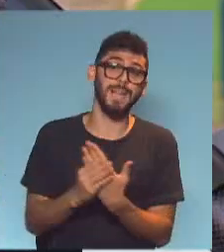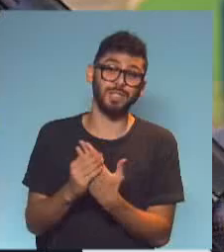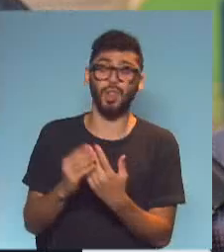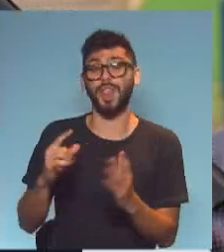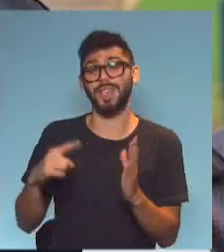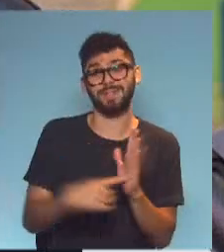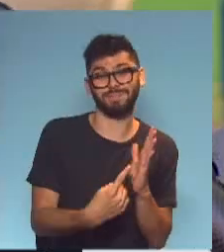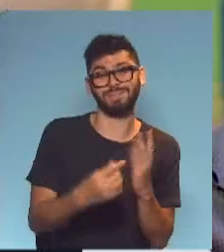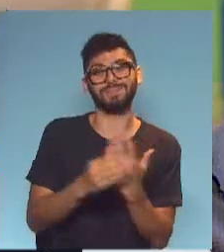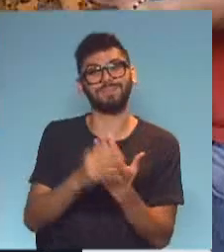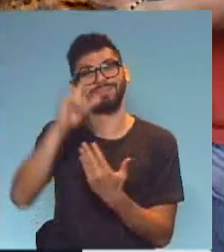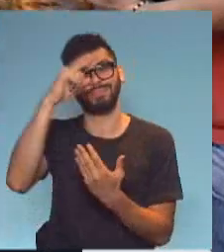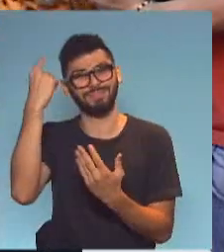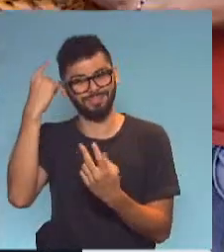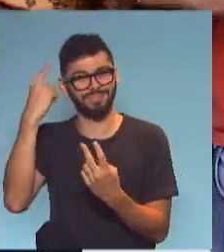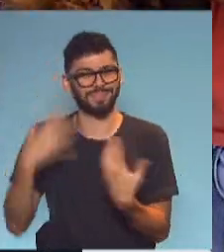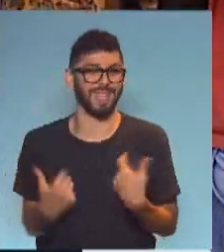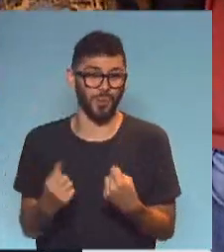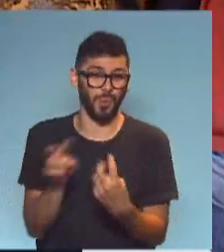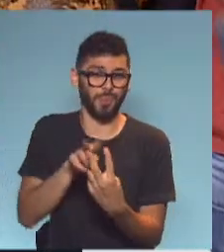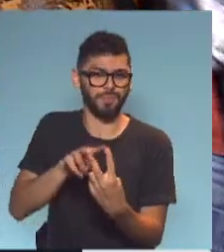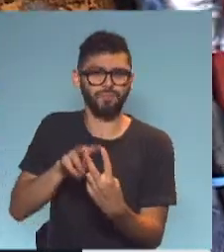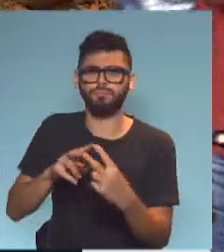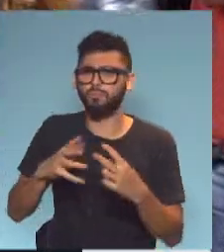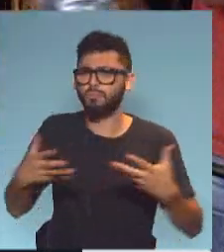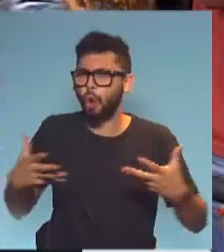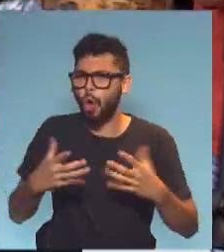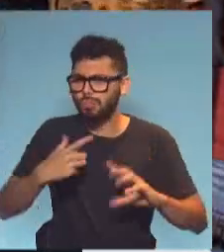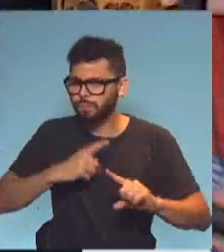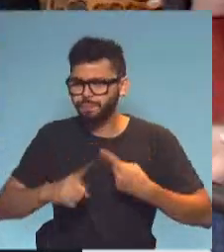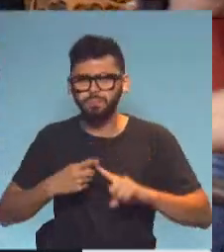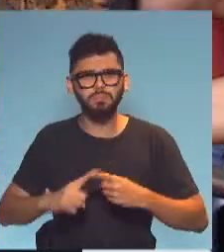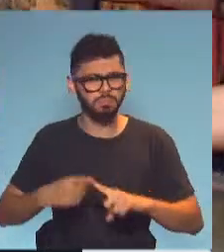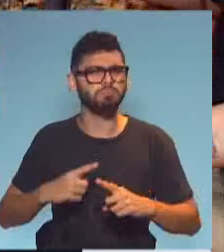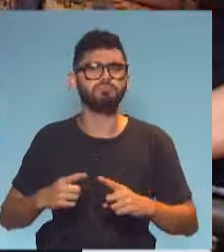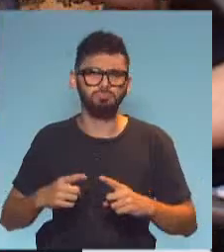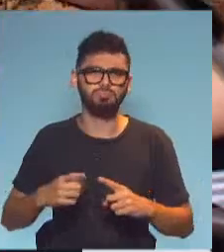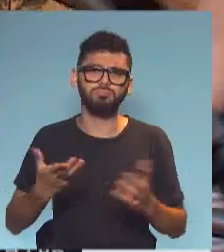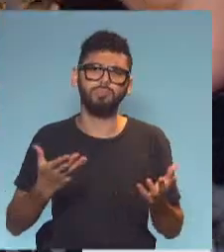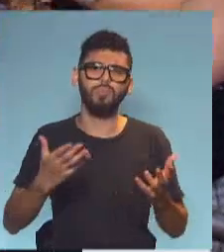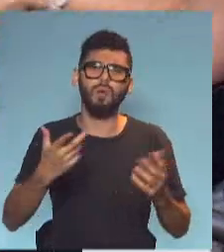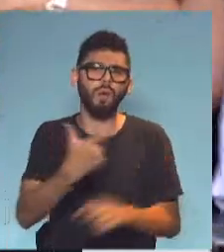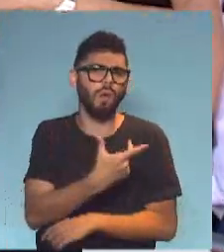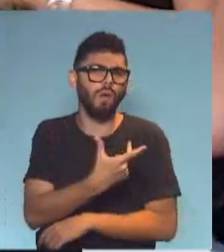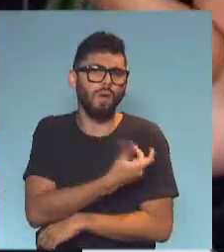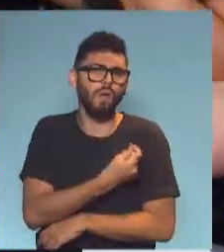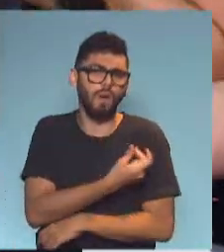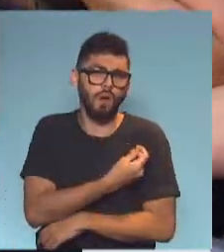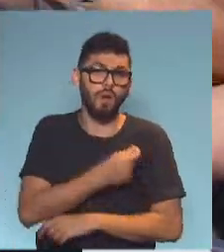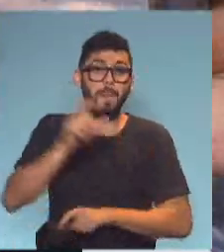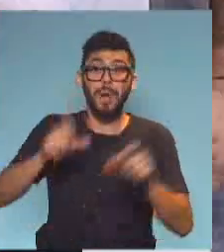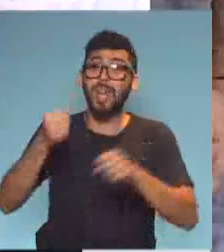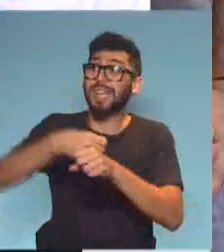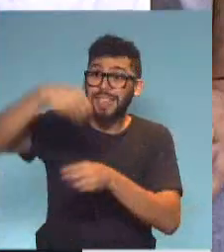y Nación, que hemos coordinado entre todos la posibilidad de vacunar a la totalidad de